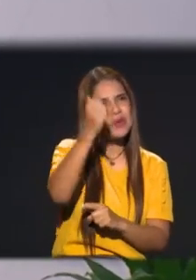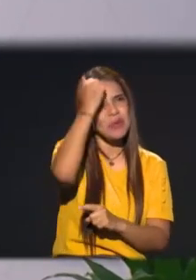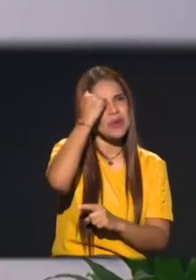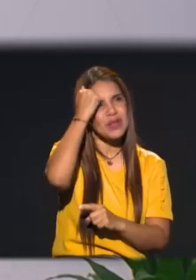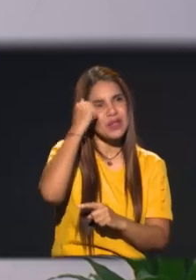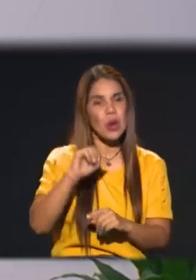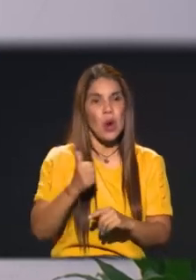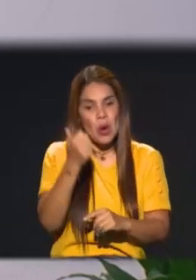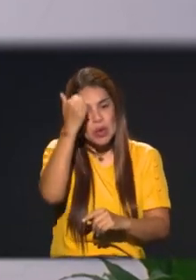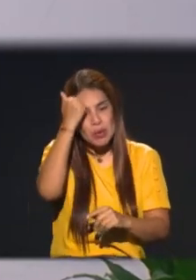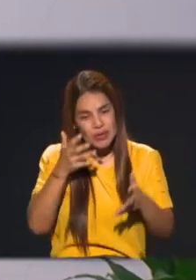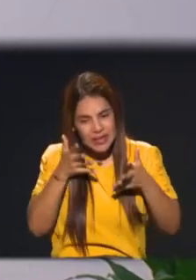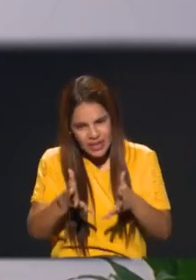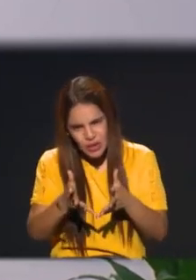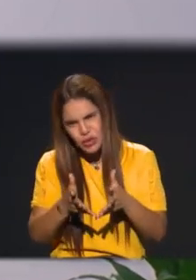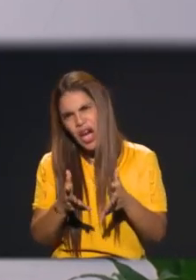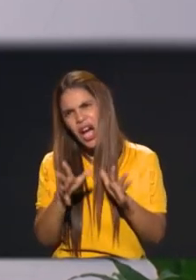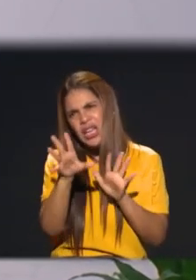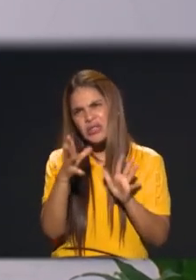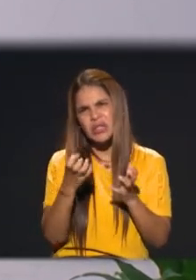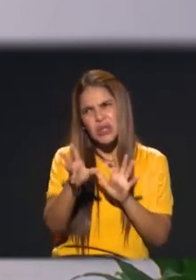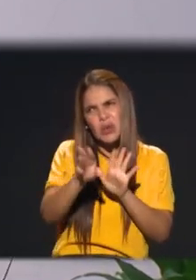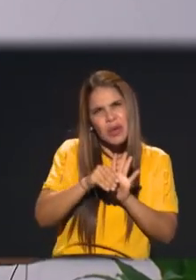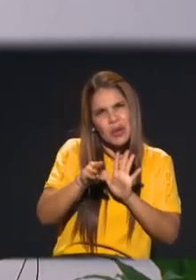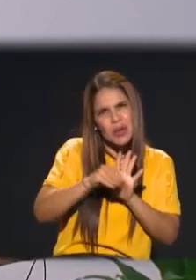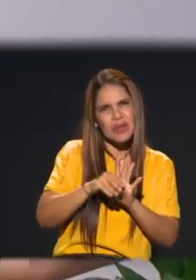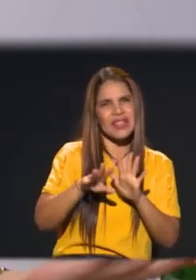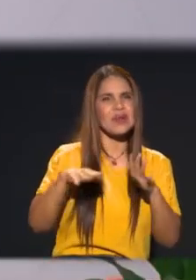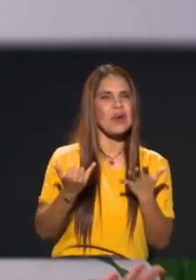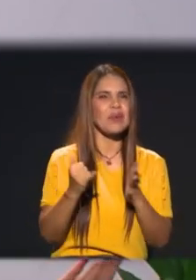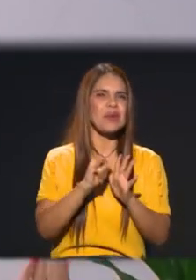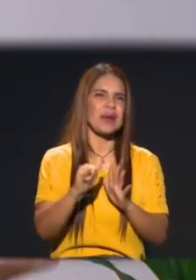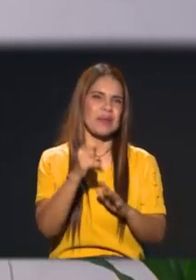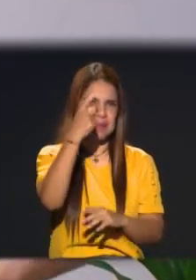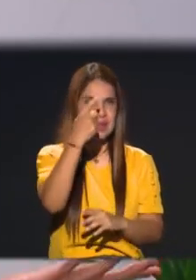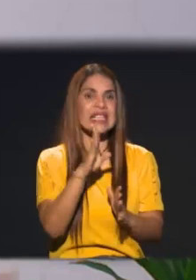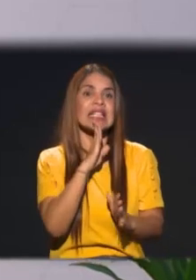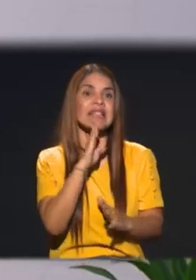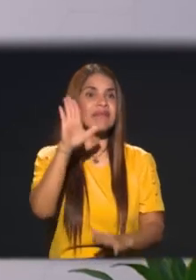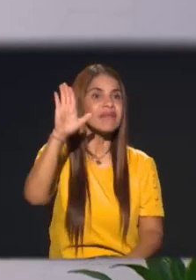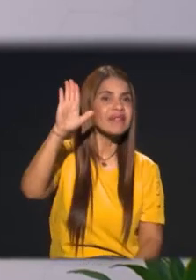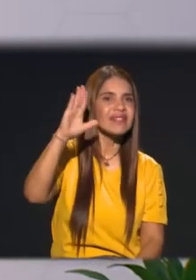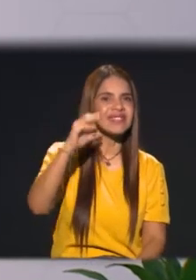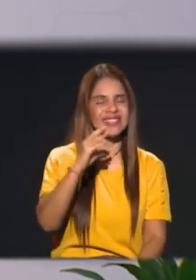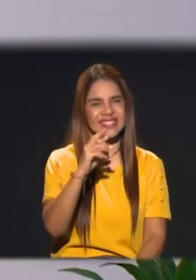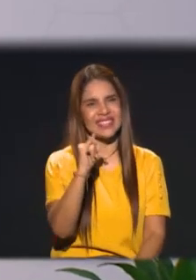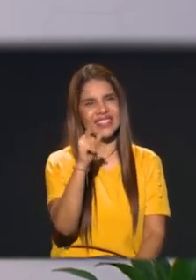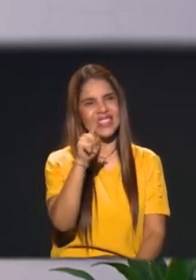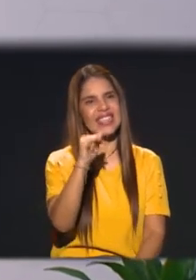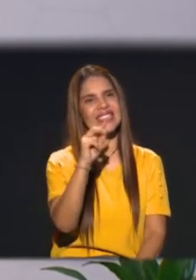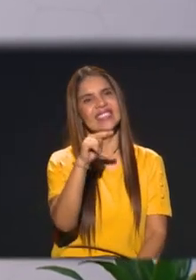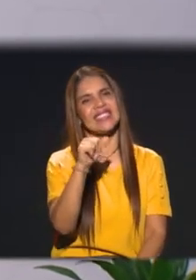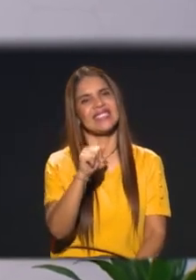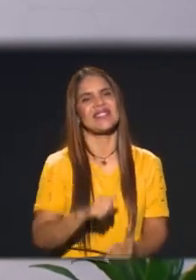momento que las inspiró y decía, yo quiero ser como ella. ¿O qué fue eso que les nació? ¿Con quién empezamos? ¿Con Cristina? Cristina. Vamos con Cristina.